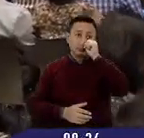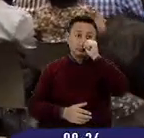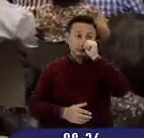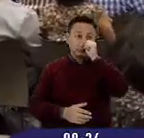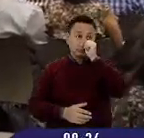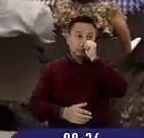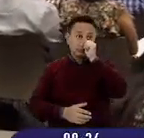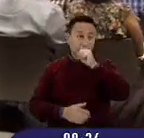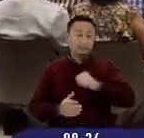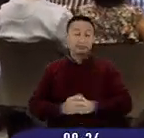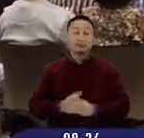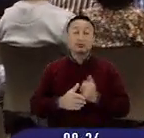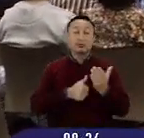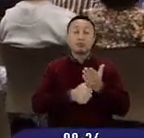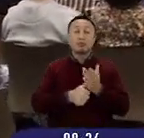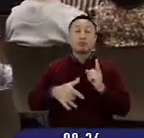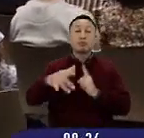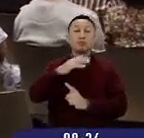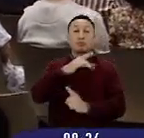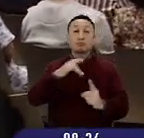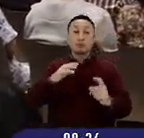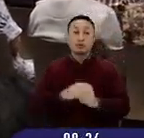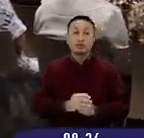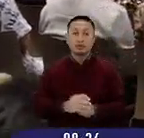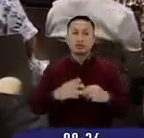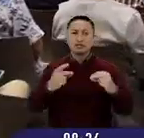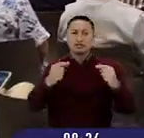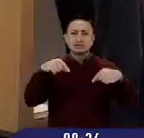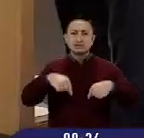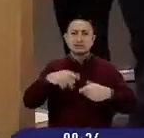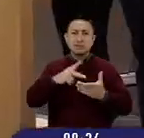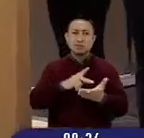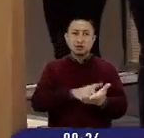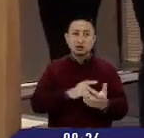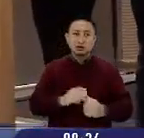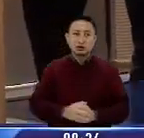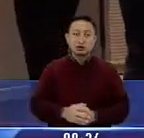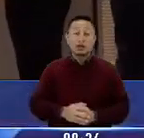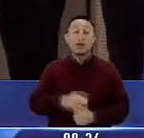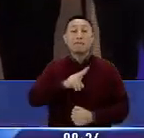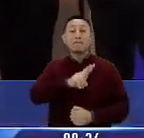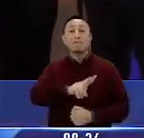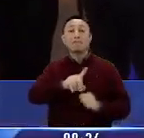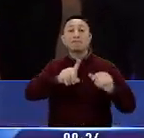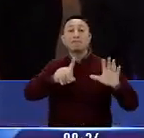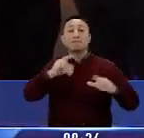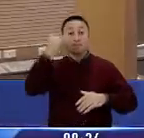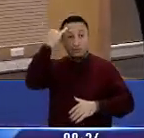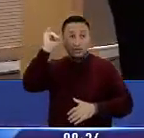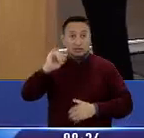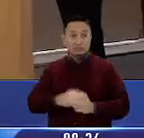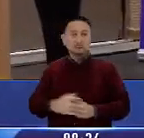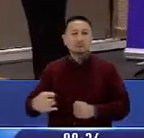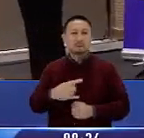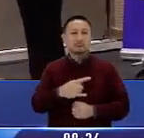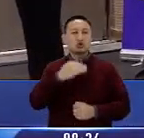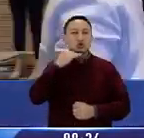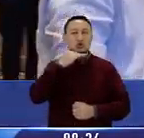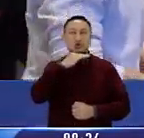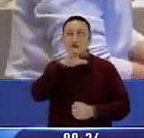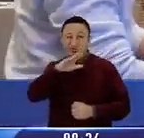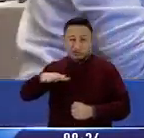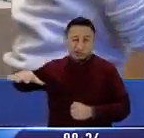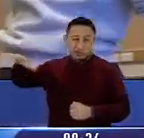El Ministerio de Ambiente presentó un acelerador de proyectos que impulsa a 26 iniciativas de mitigación de gases de efecto